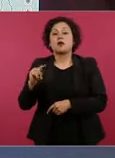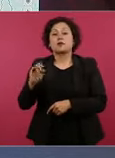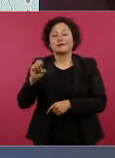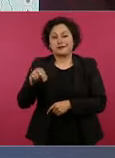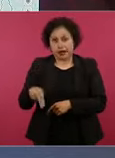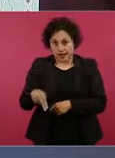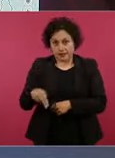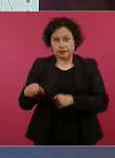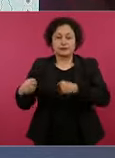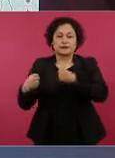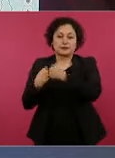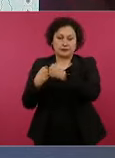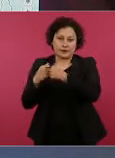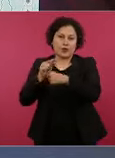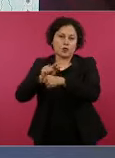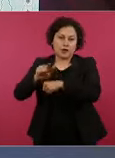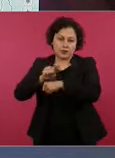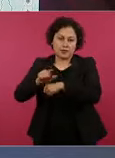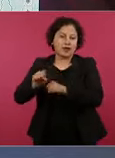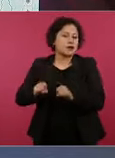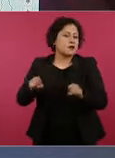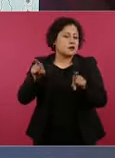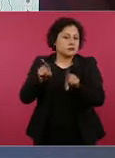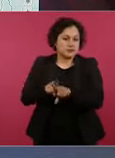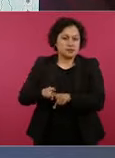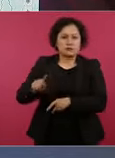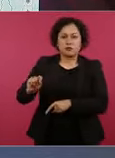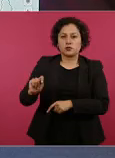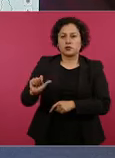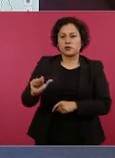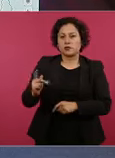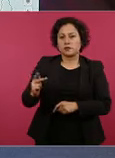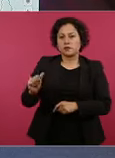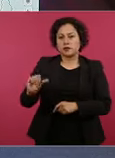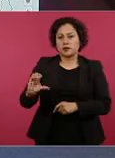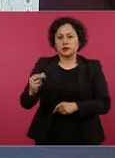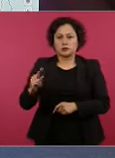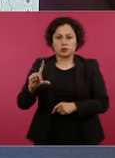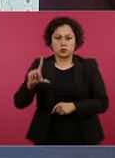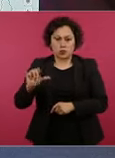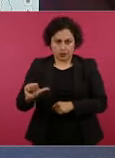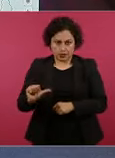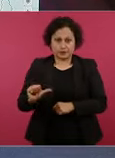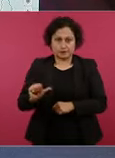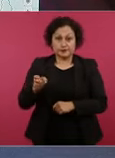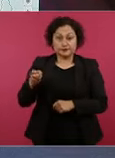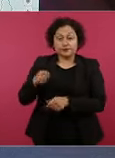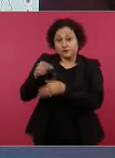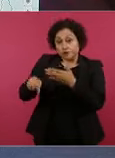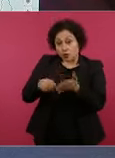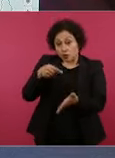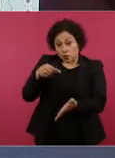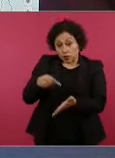con Guatemala, Tapachula. Y entonces aquí en Huitzla